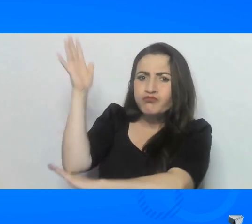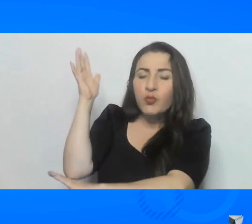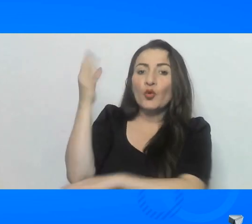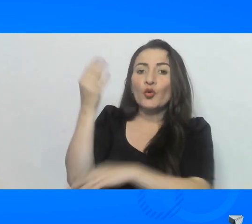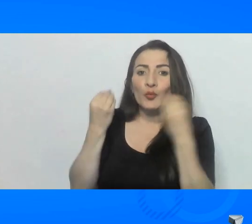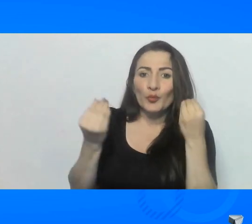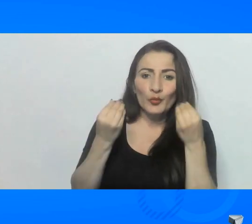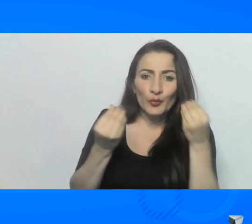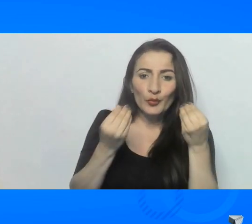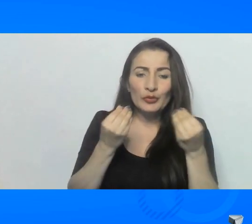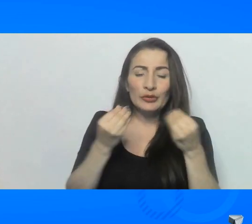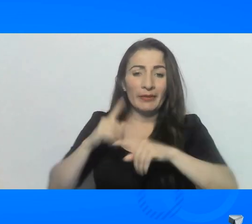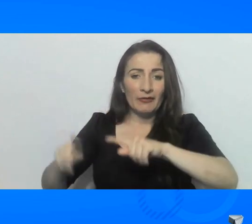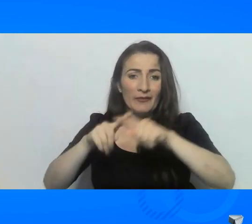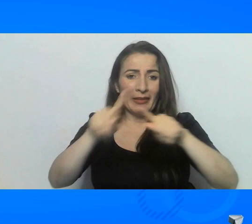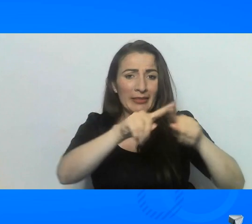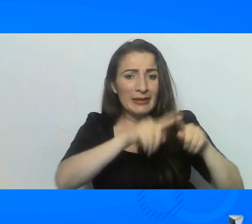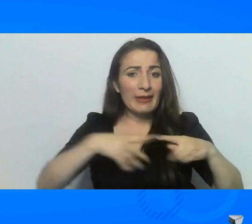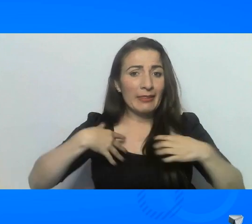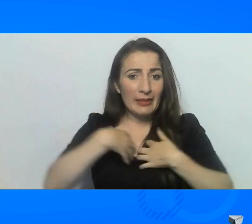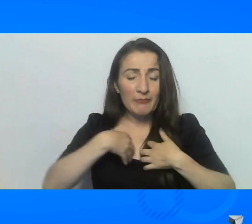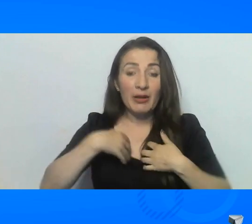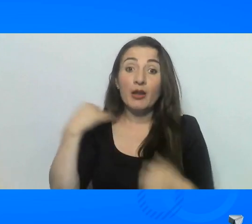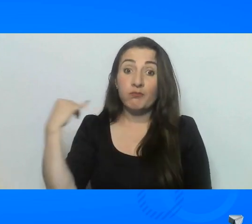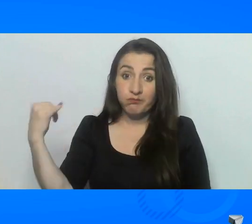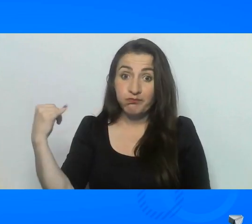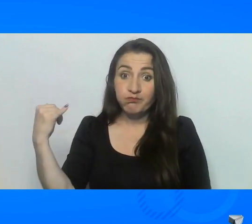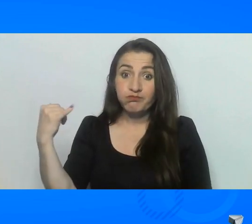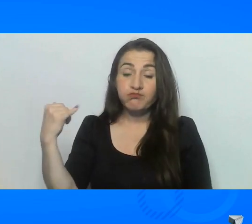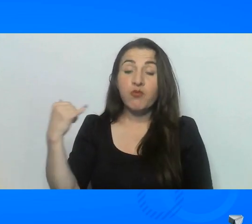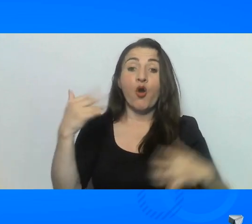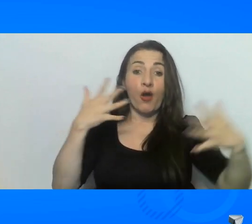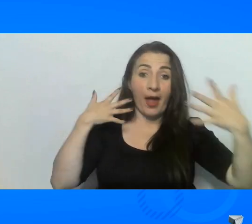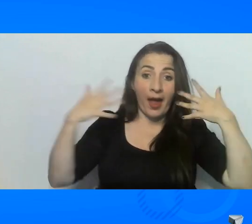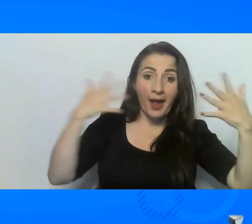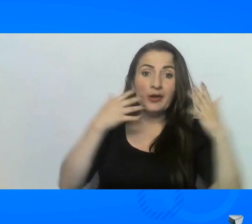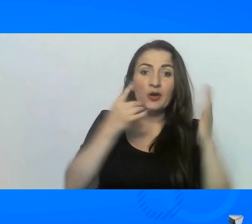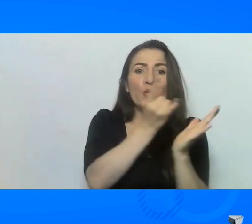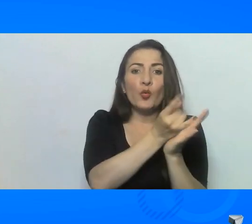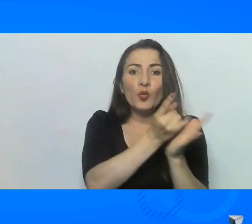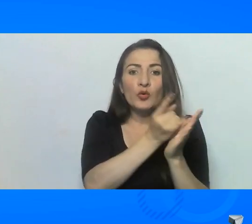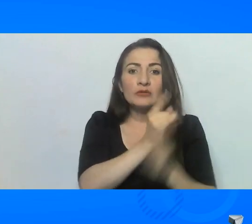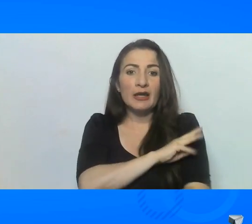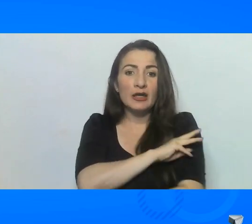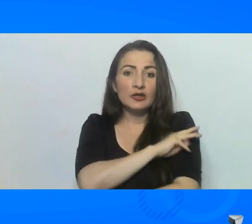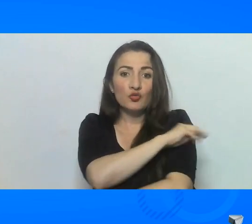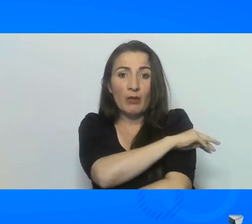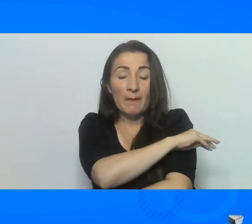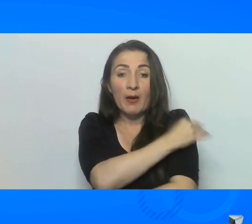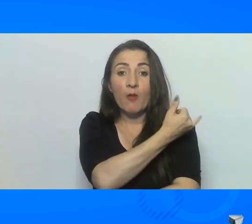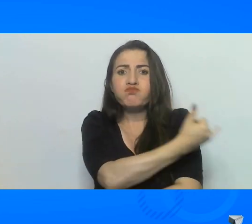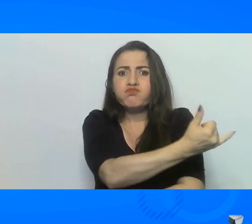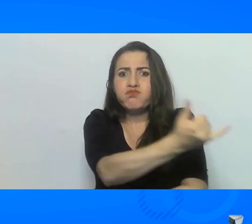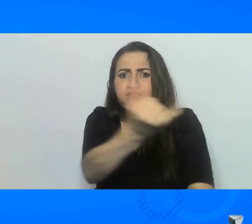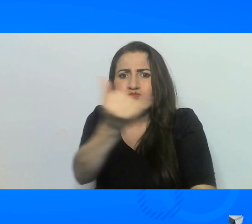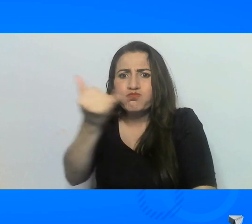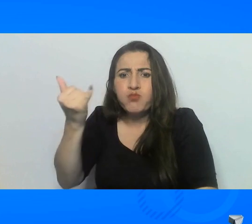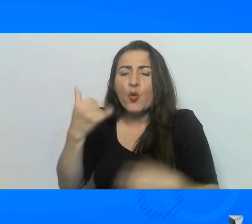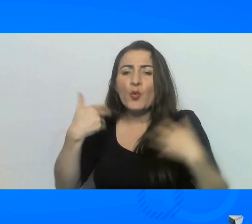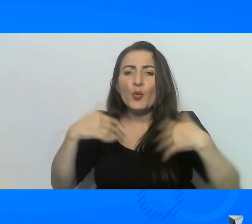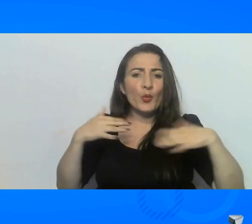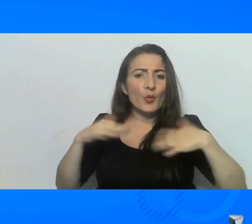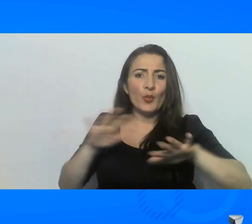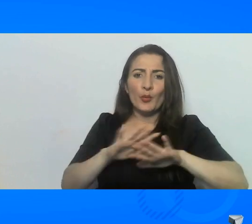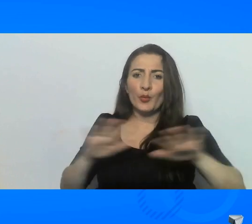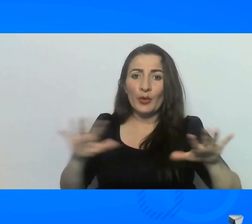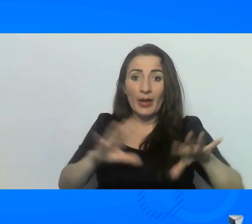muchas clases de animales, aquí en nuestra ruralidad, Usme, Sumapaz. Entonces, esa es la enseñanza,